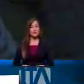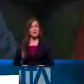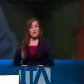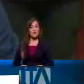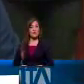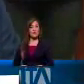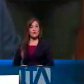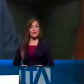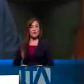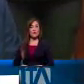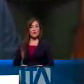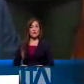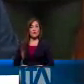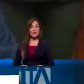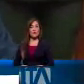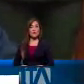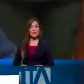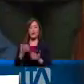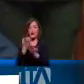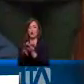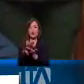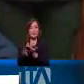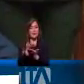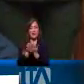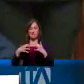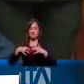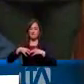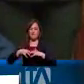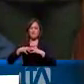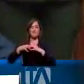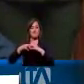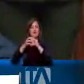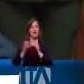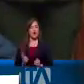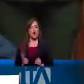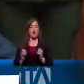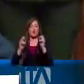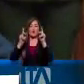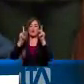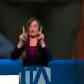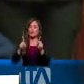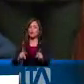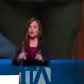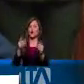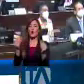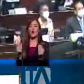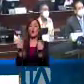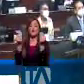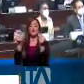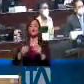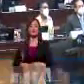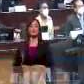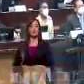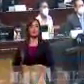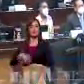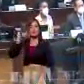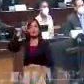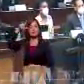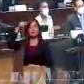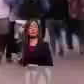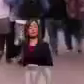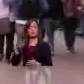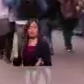podemos reactivar la economía y generar oportunidades para los jóvenes. El gobierno motiva el envío de